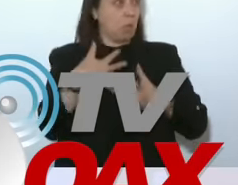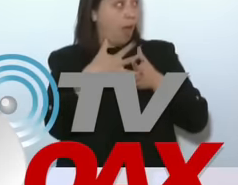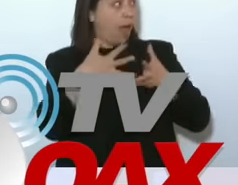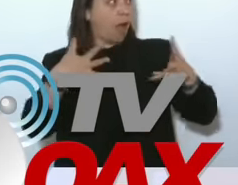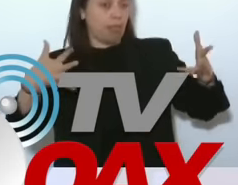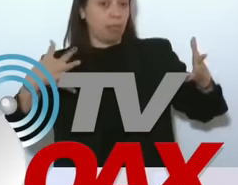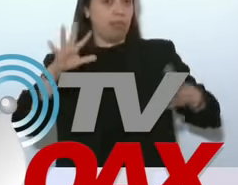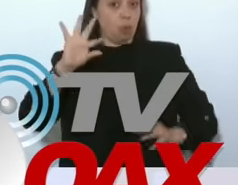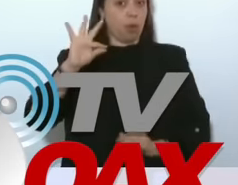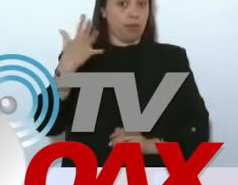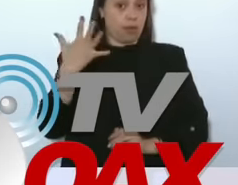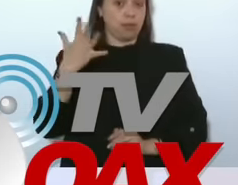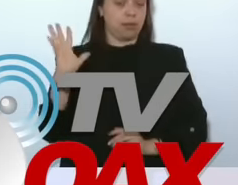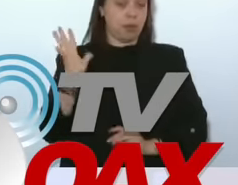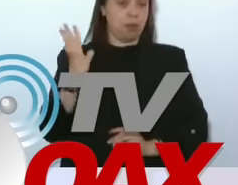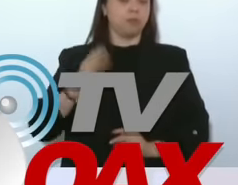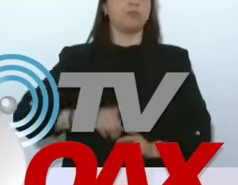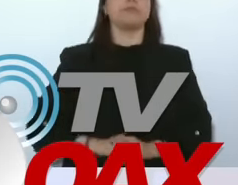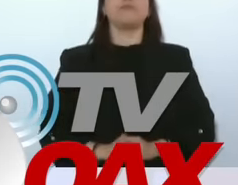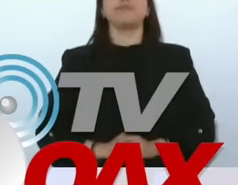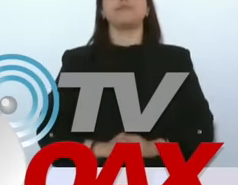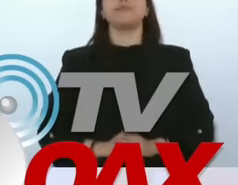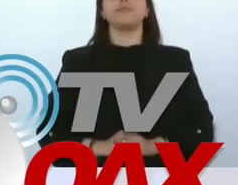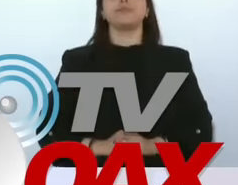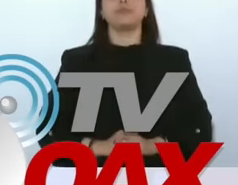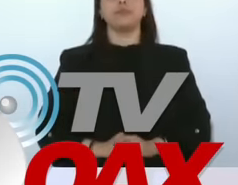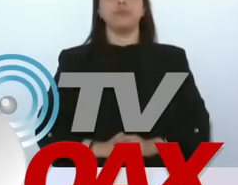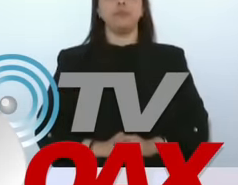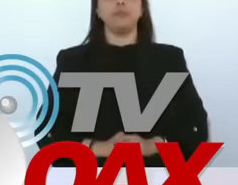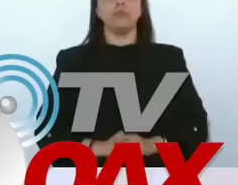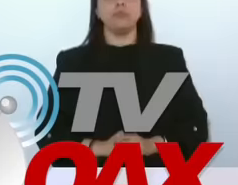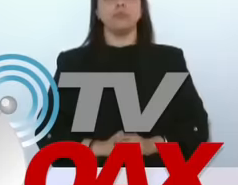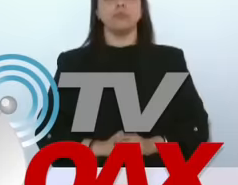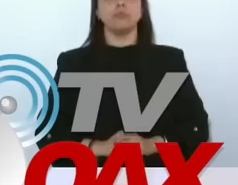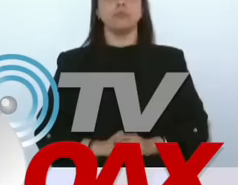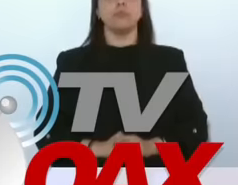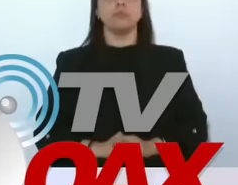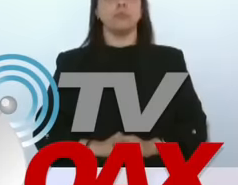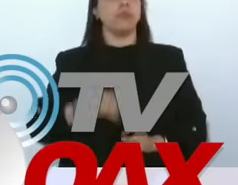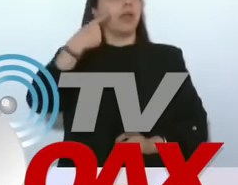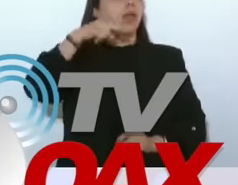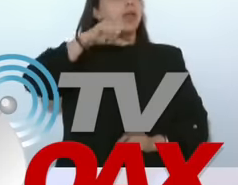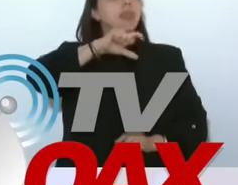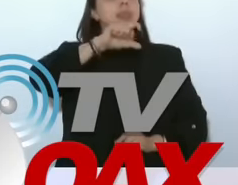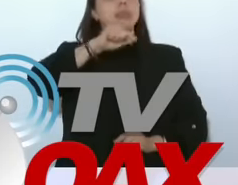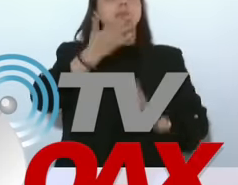El terreno. Y el área techada